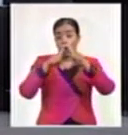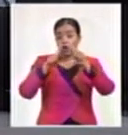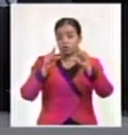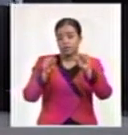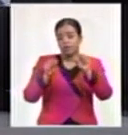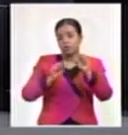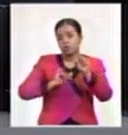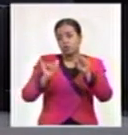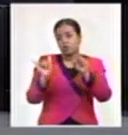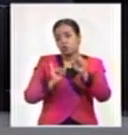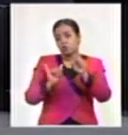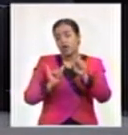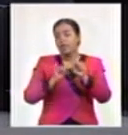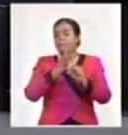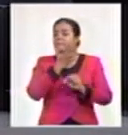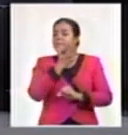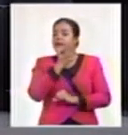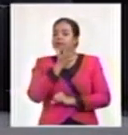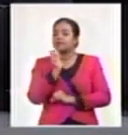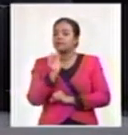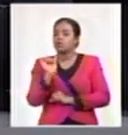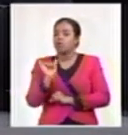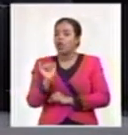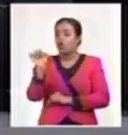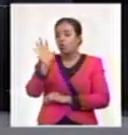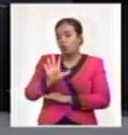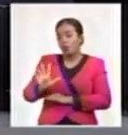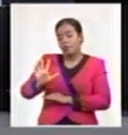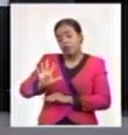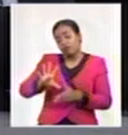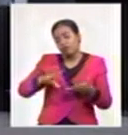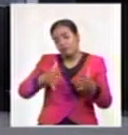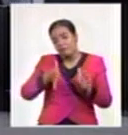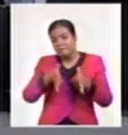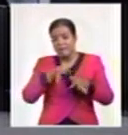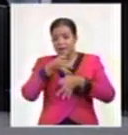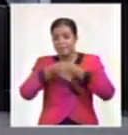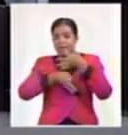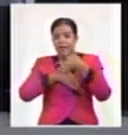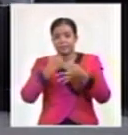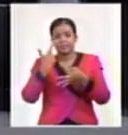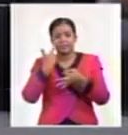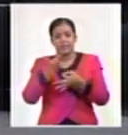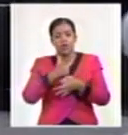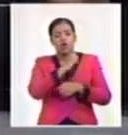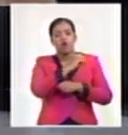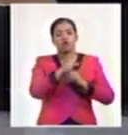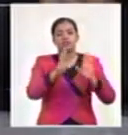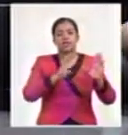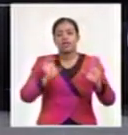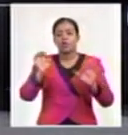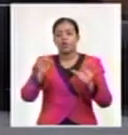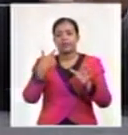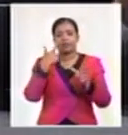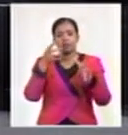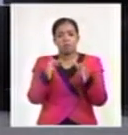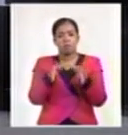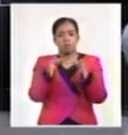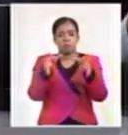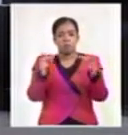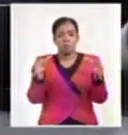poco europeístas, ¿no? Eurocéntricos, de una división cada vez mayor entre Occidente y Oriente. Digo eurocéntrico porque, bueno, América